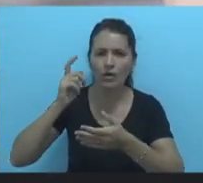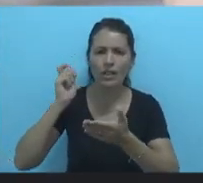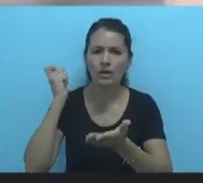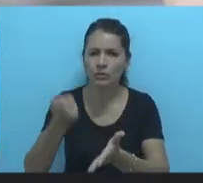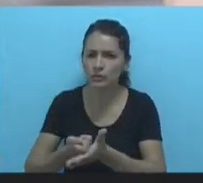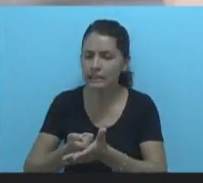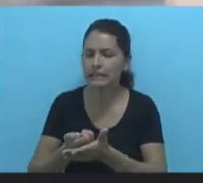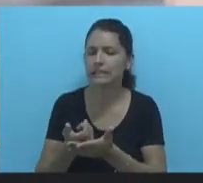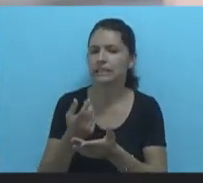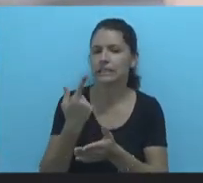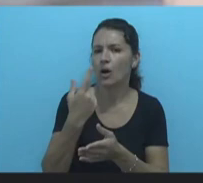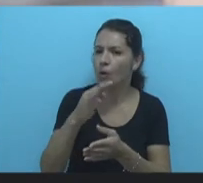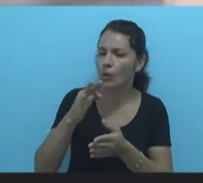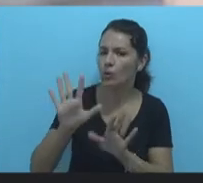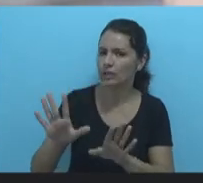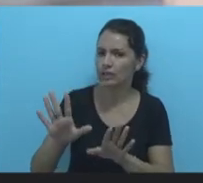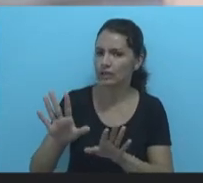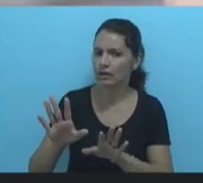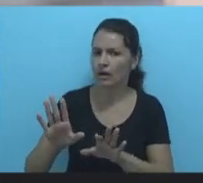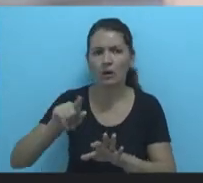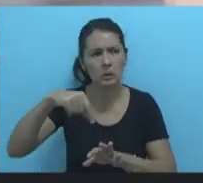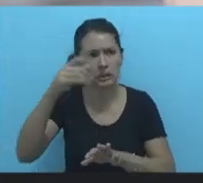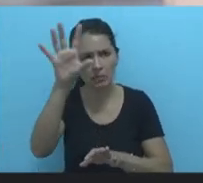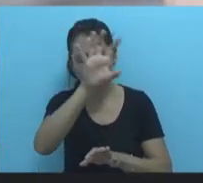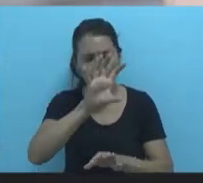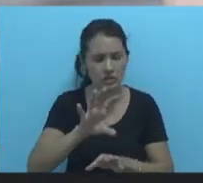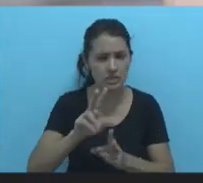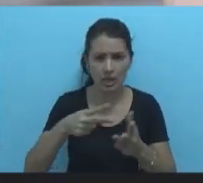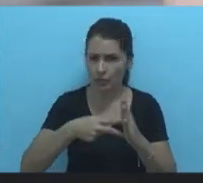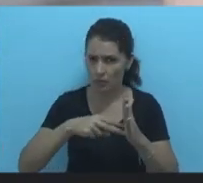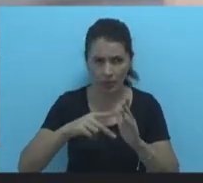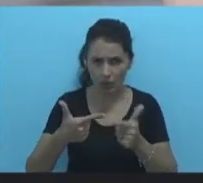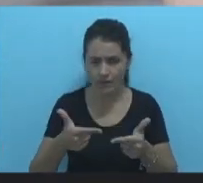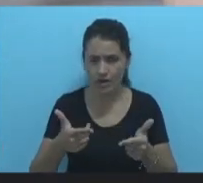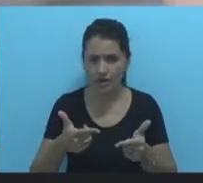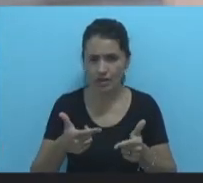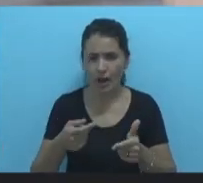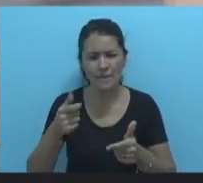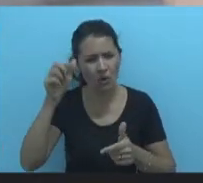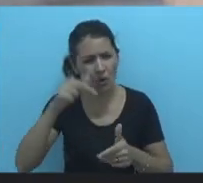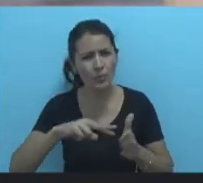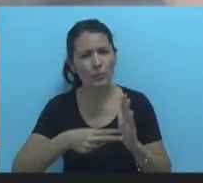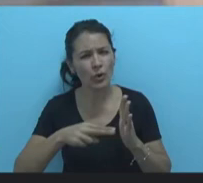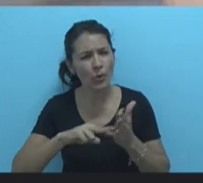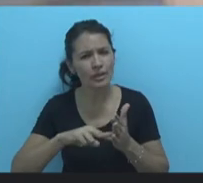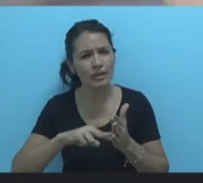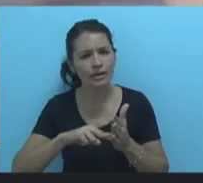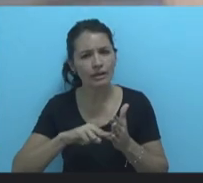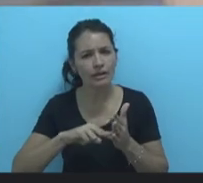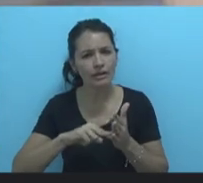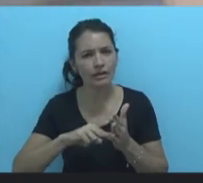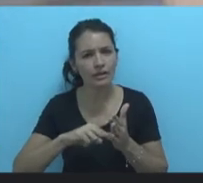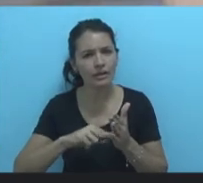reclame por una equidad en los subsidios al transporte. No tiene que ver con quién gobierna la Ciudad de Buenos Aires o quién gobierna la